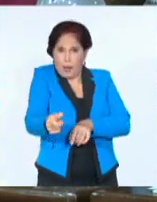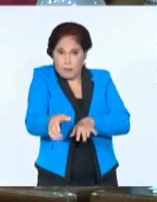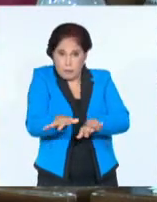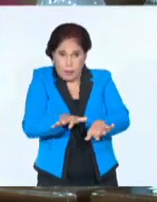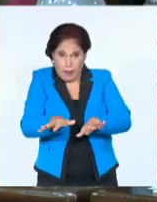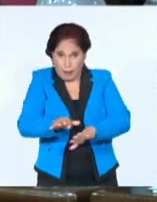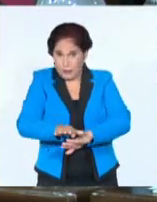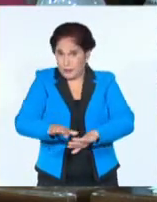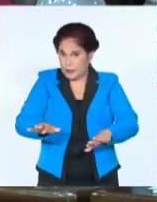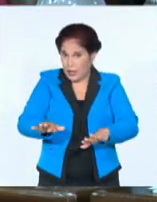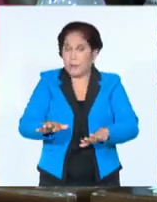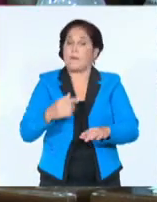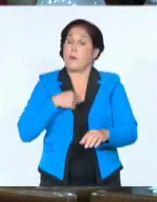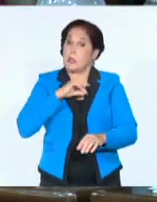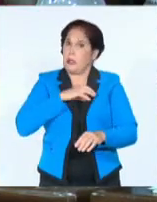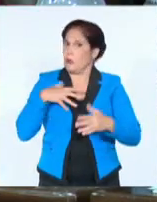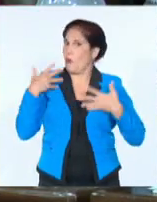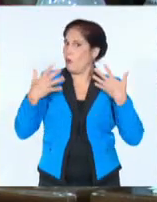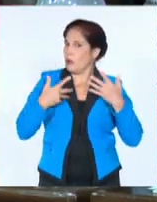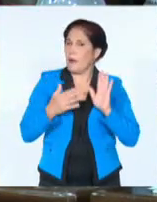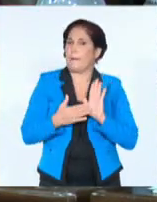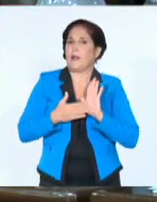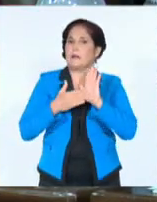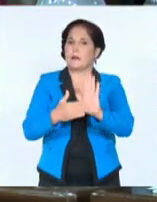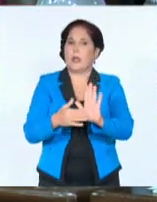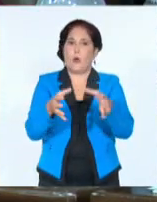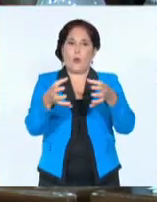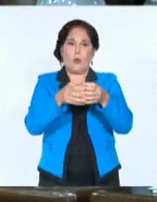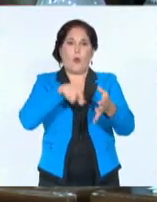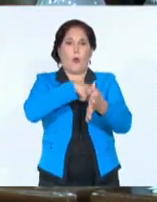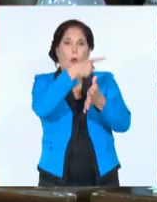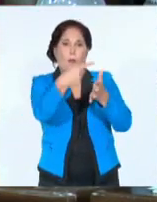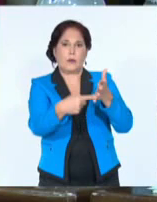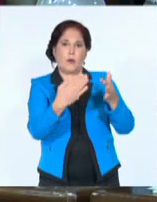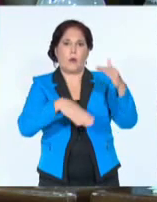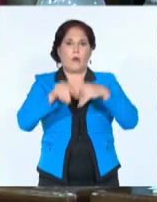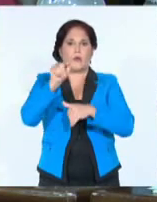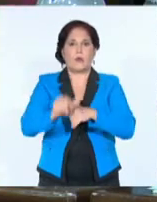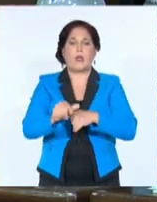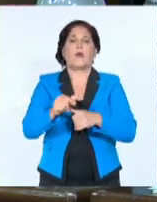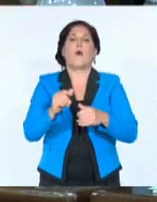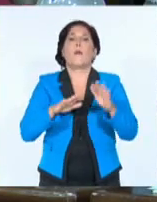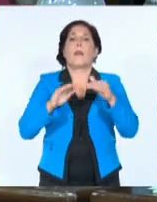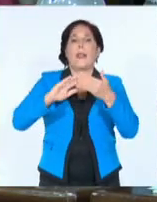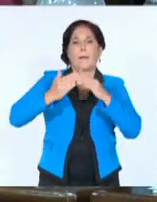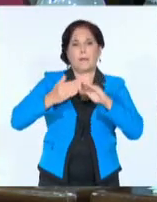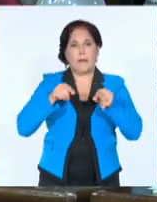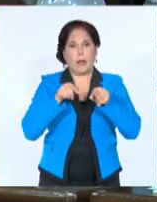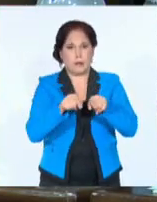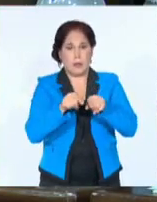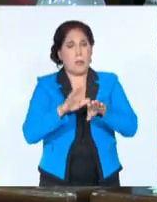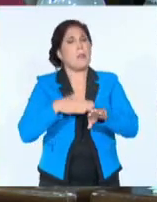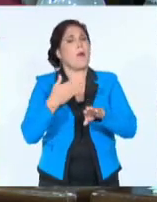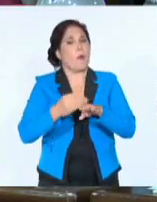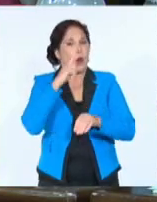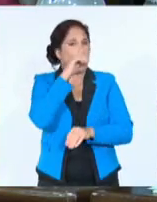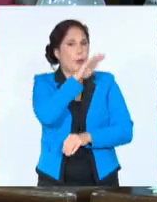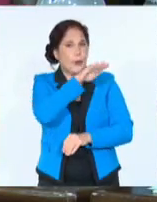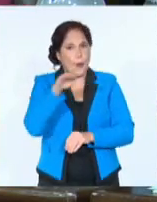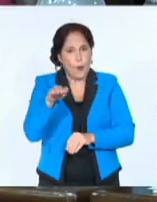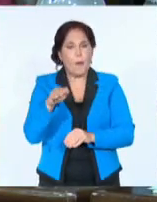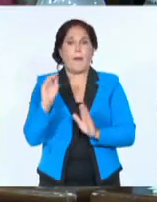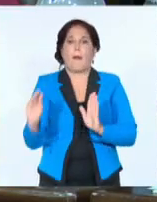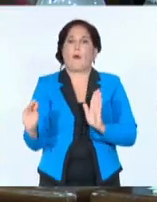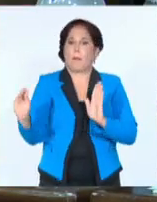casi listo, de lo que me alegro mucho, para presentar al Comité Ejecutivo del Consejo de Ministros para debatirlo allí. Después vendrán las normas, después hay que